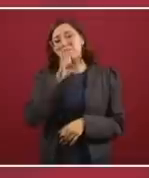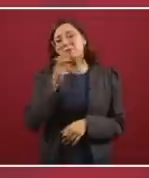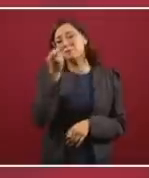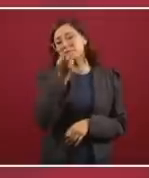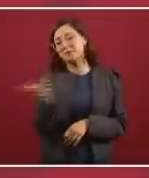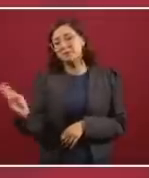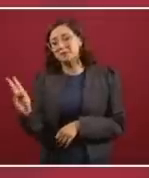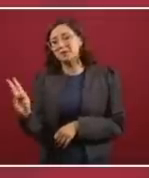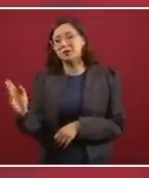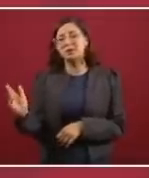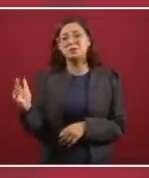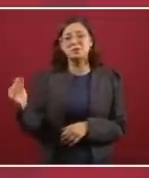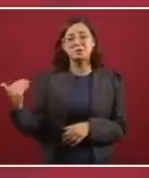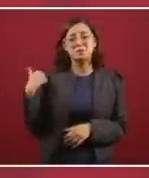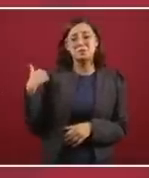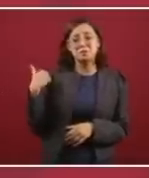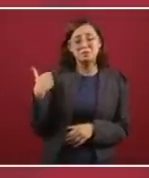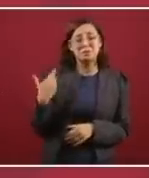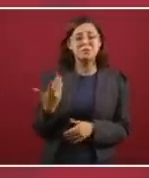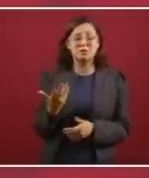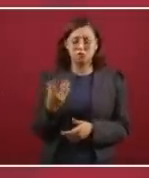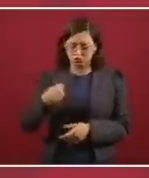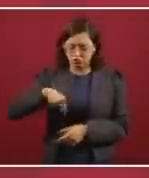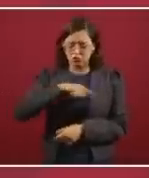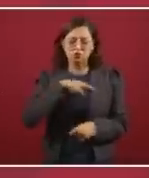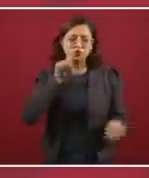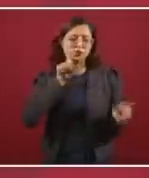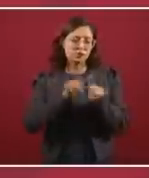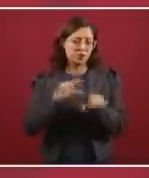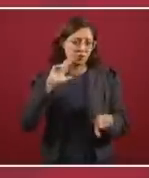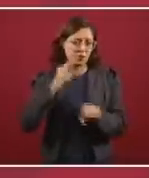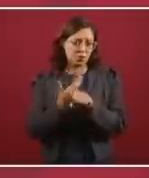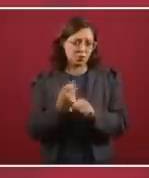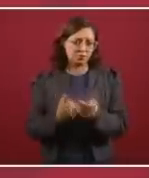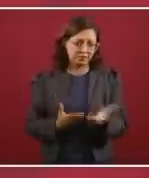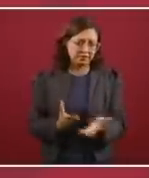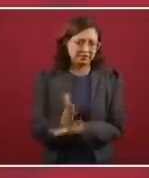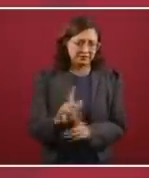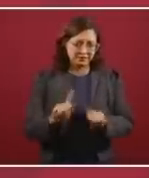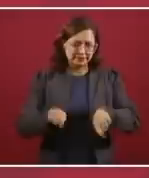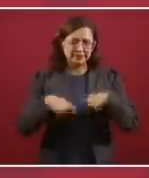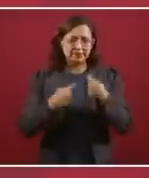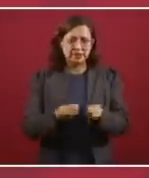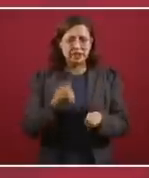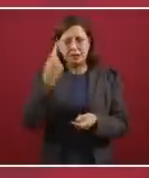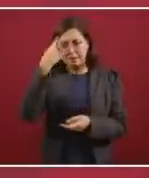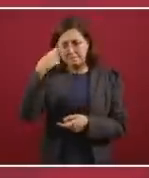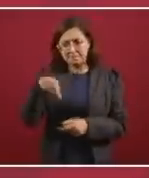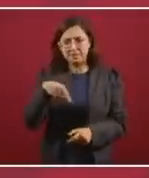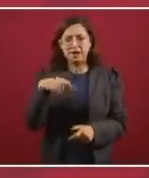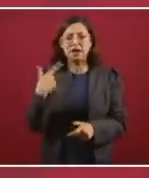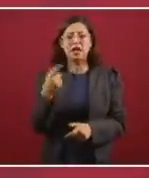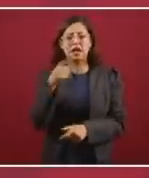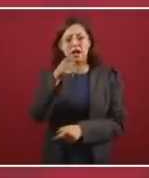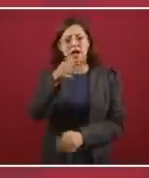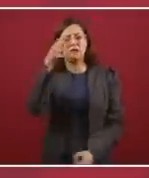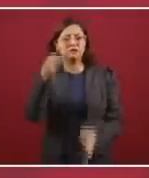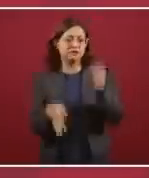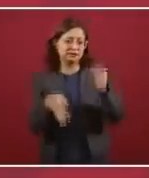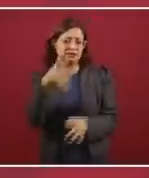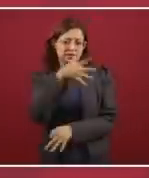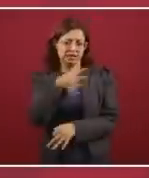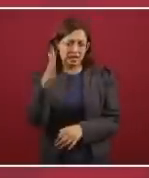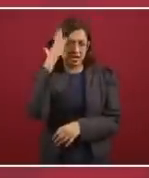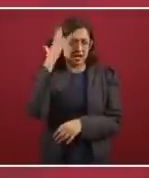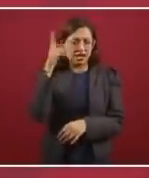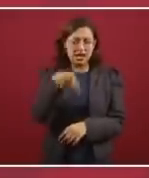que interviniéramos para tener una reunión con el fiscal general